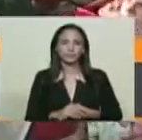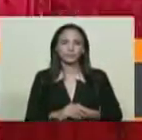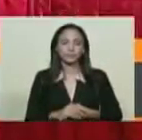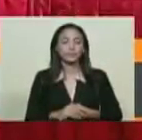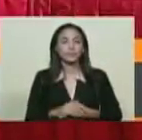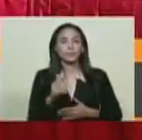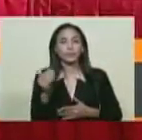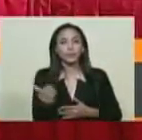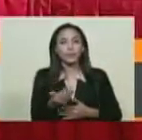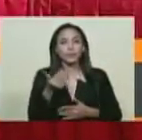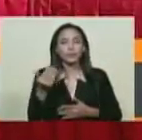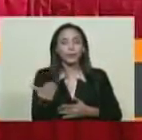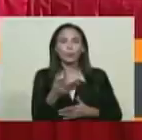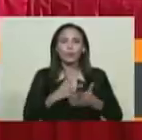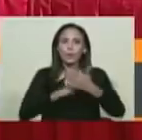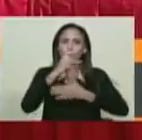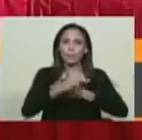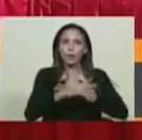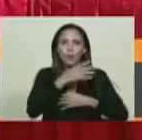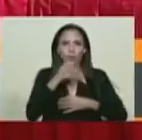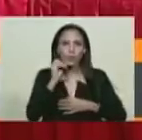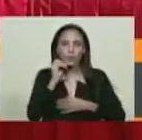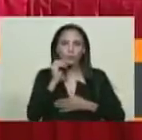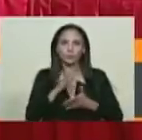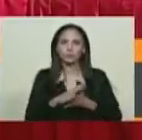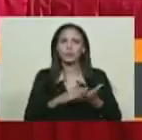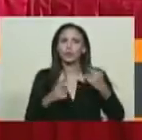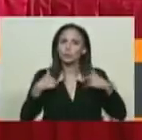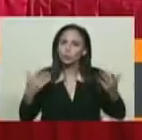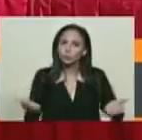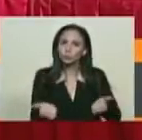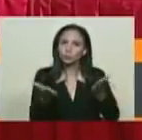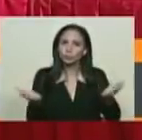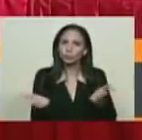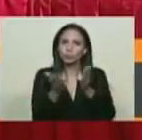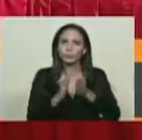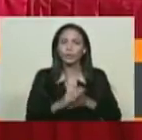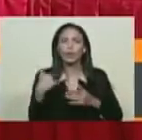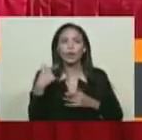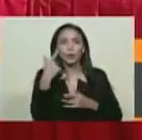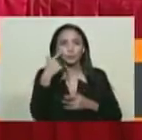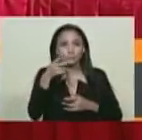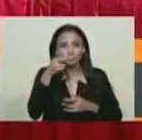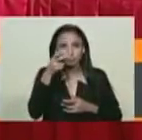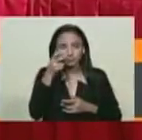En el marco del Plan Chamba Juvenil, yo insisto mucho, jóvenes, oído.